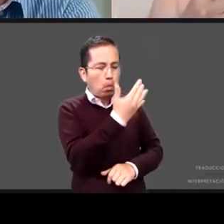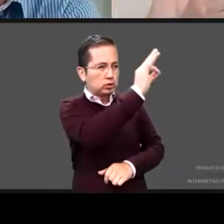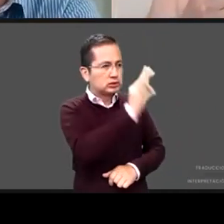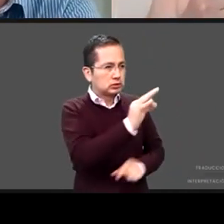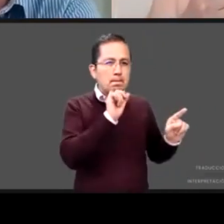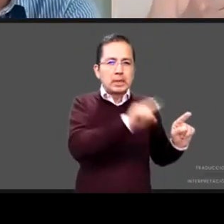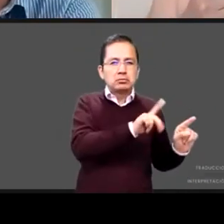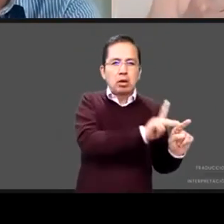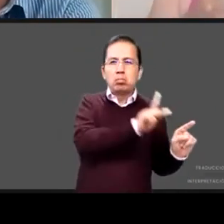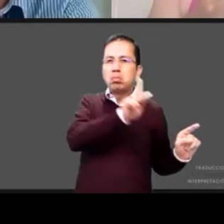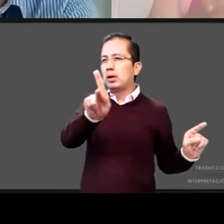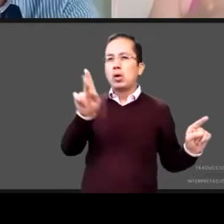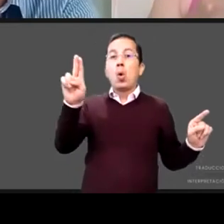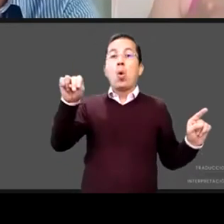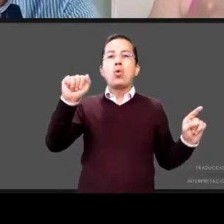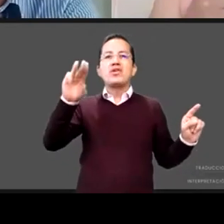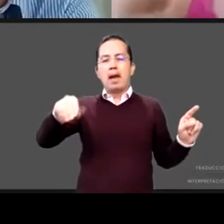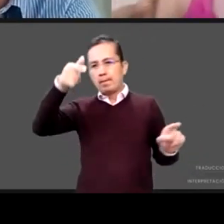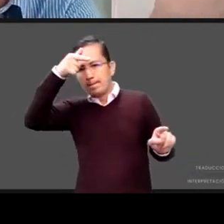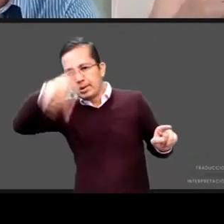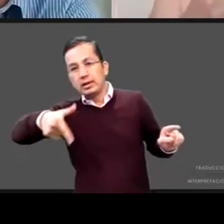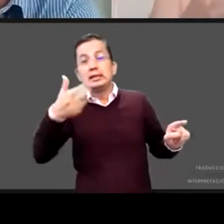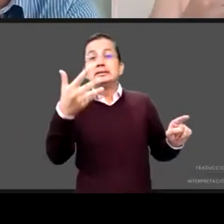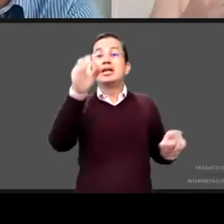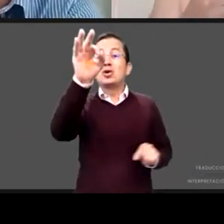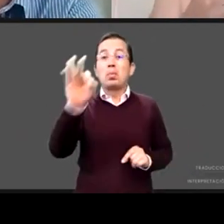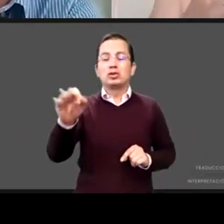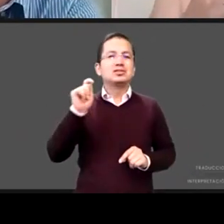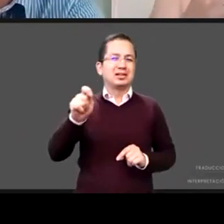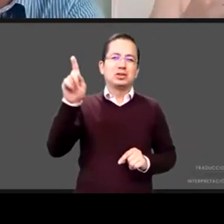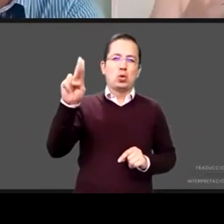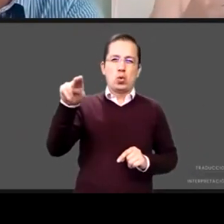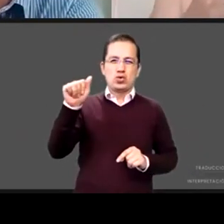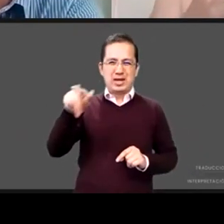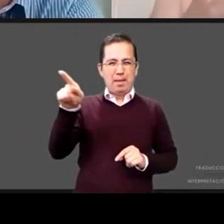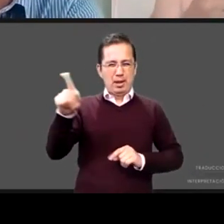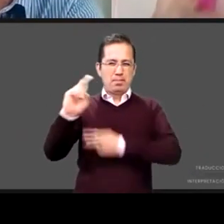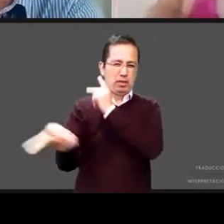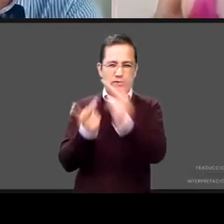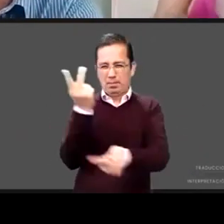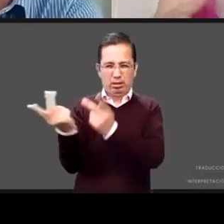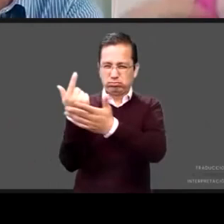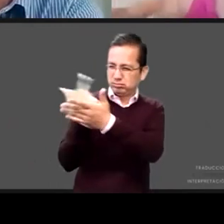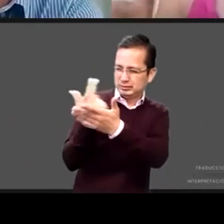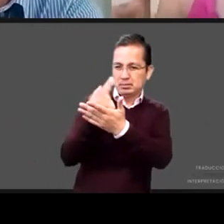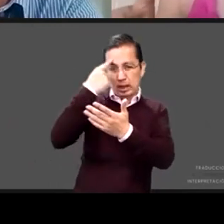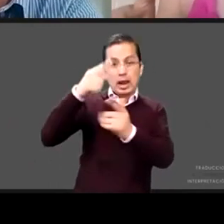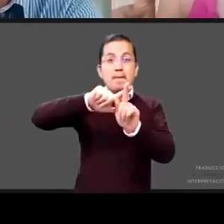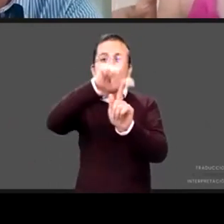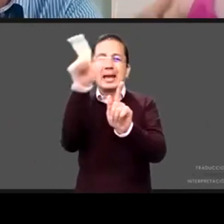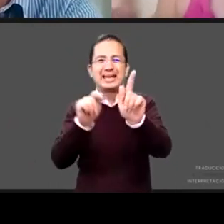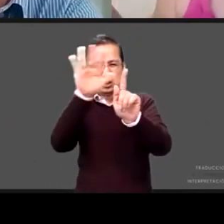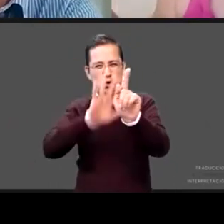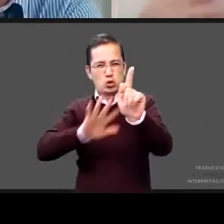UNAM identificó en su encuesta esta de los niños, los mexicanos vistos por sí mismos, no sé si la